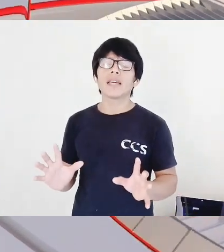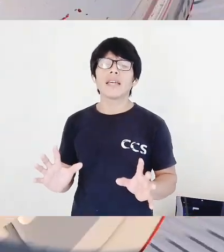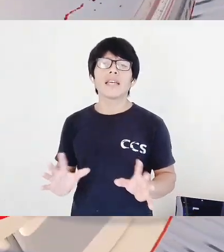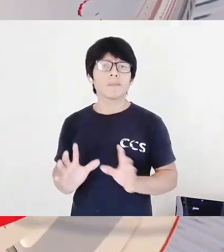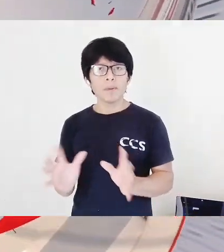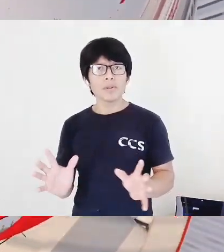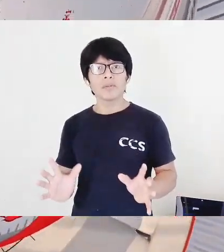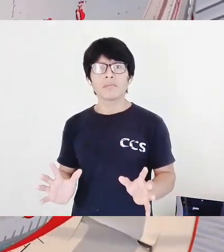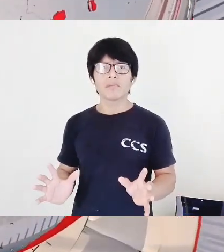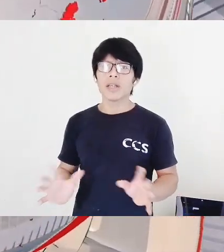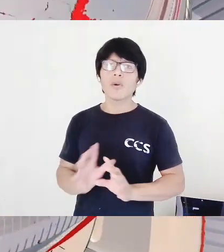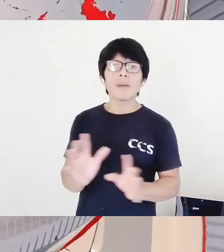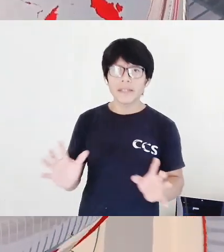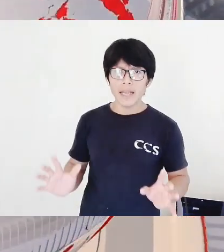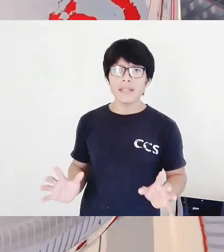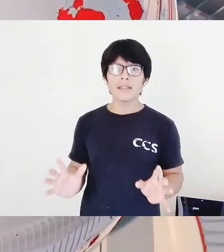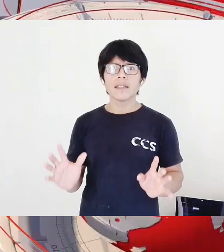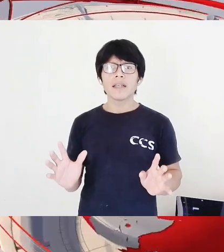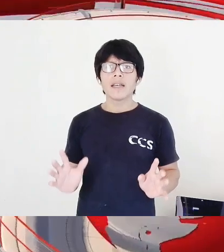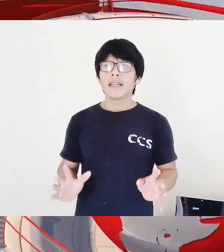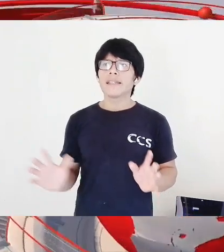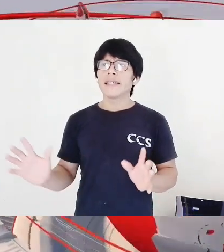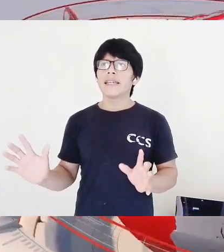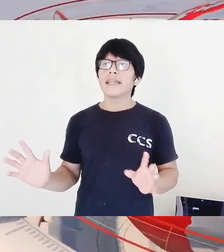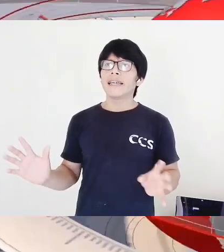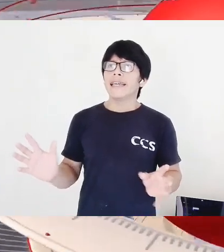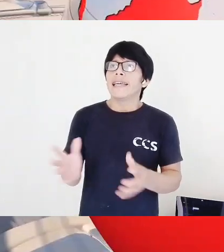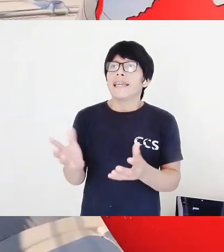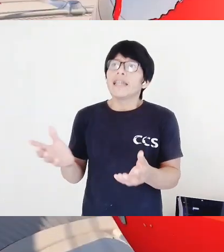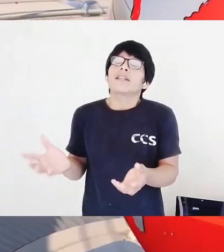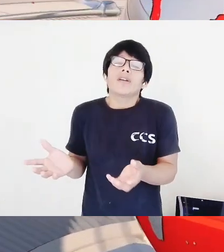ha presentado spots, o sea, comerciales